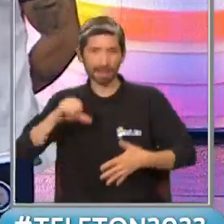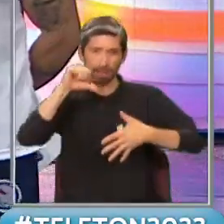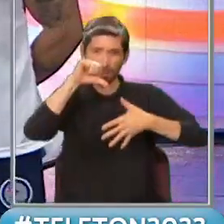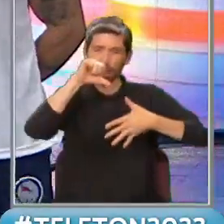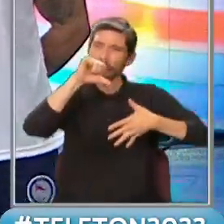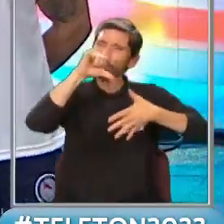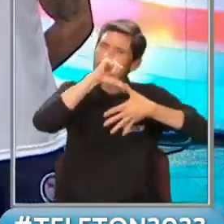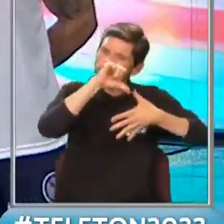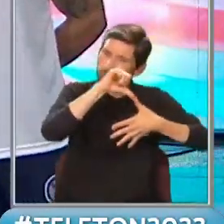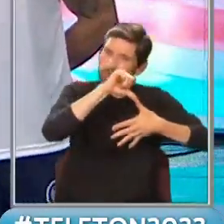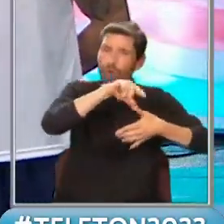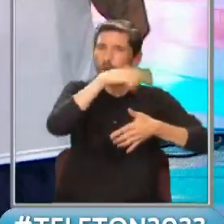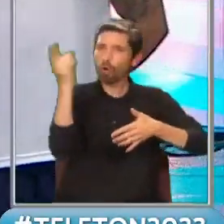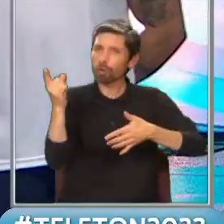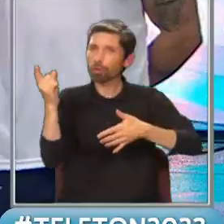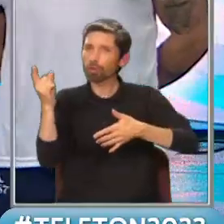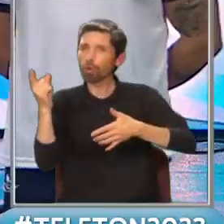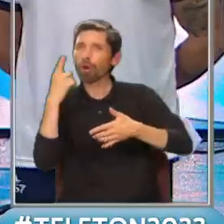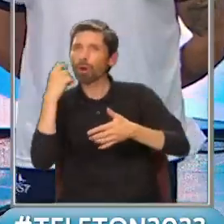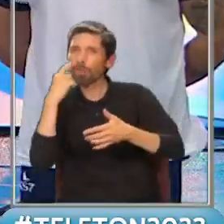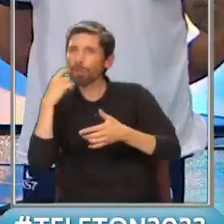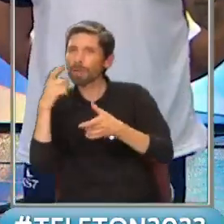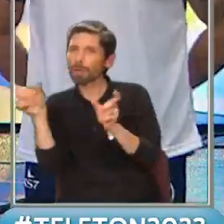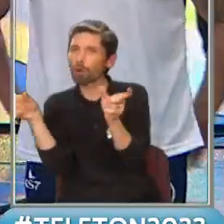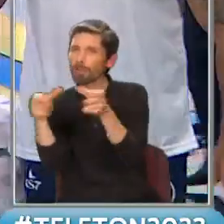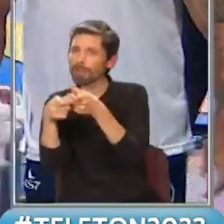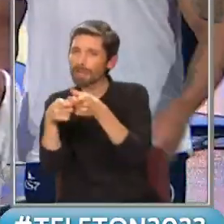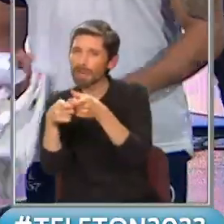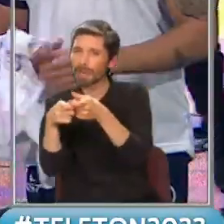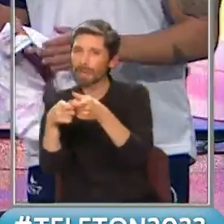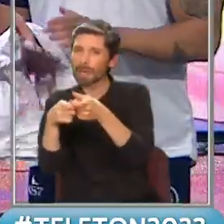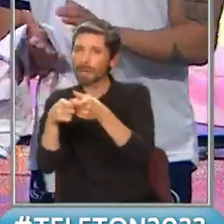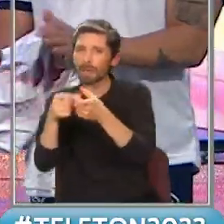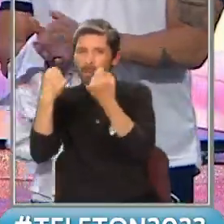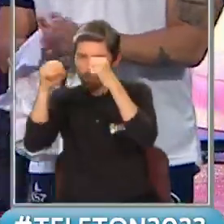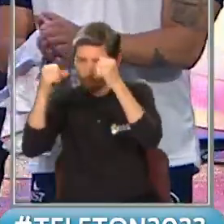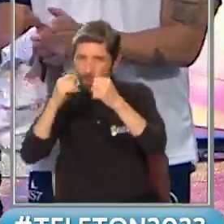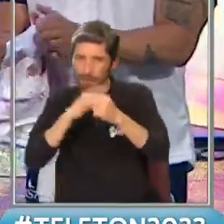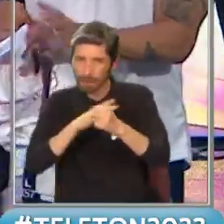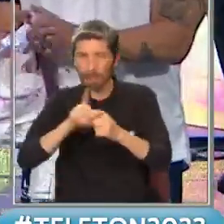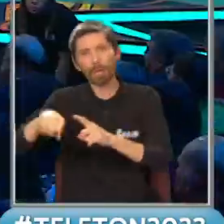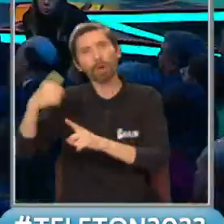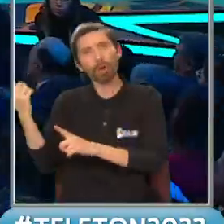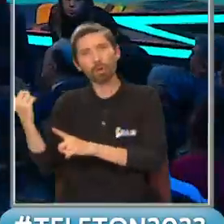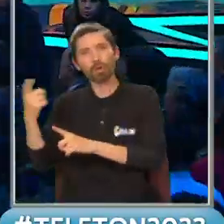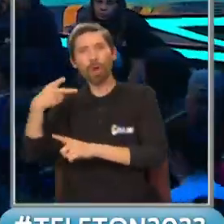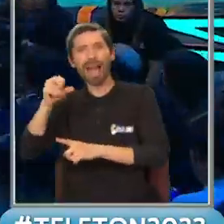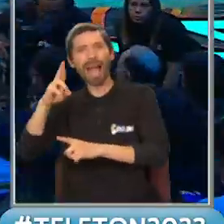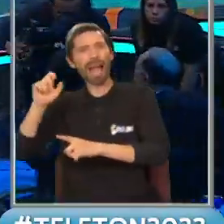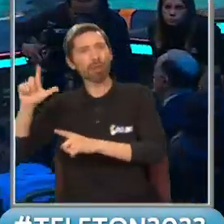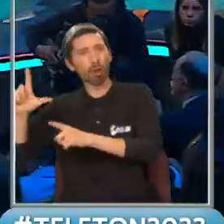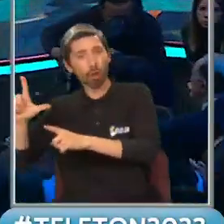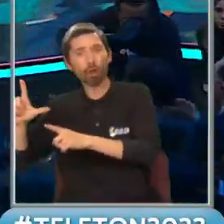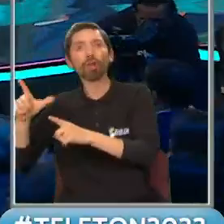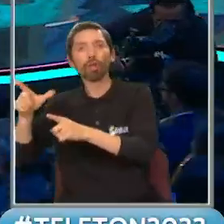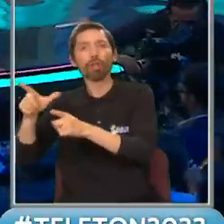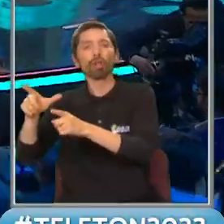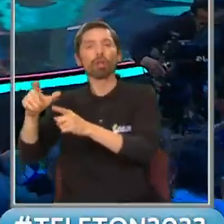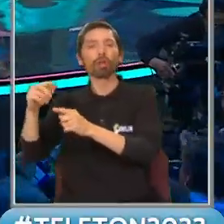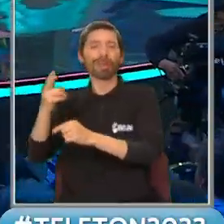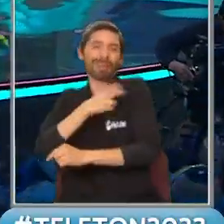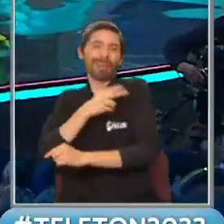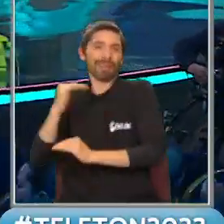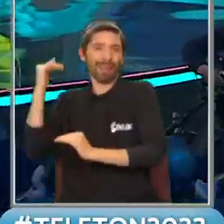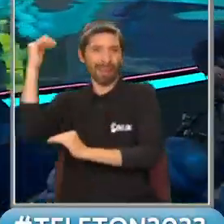presidente del comité olímpico de chile y también a har gerente general de la corporación además